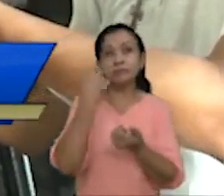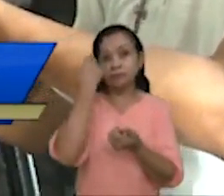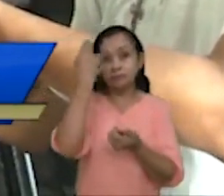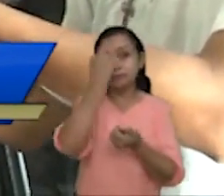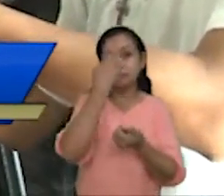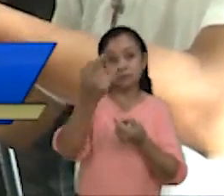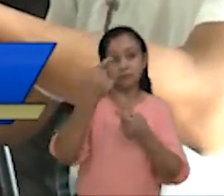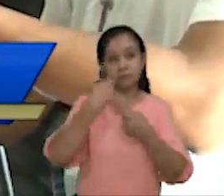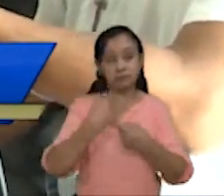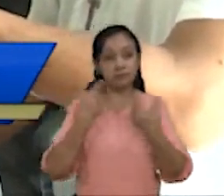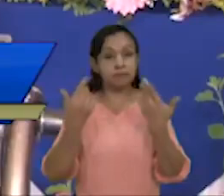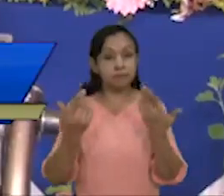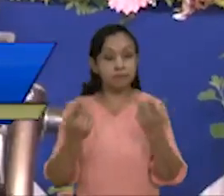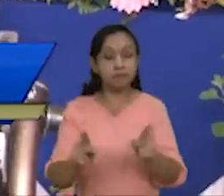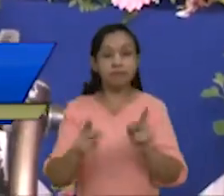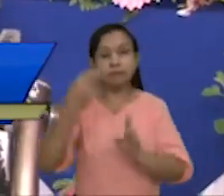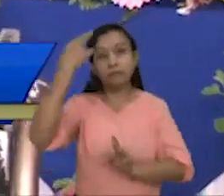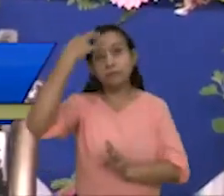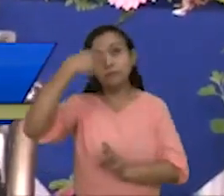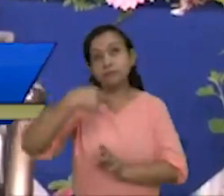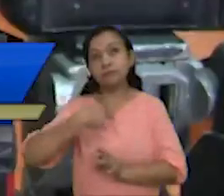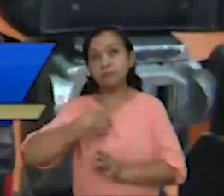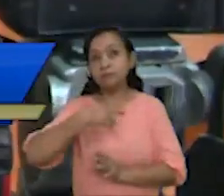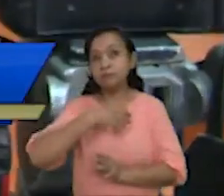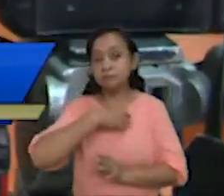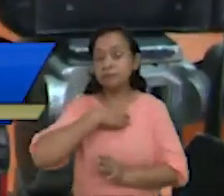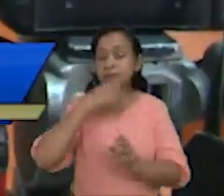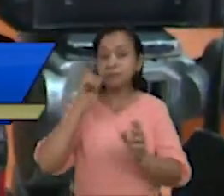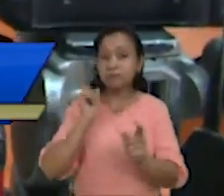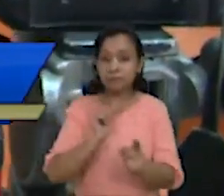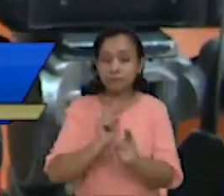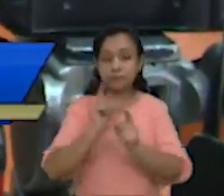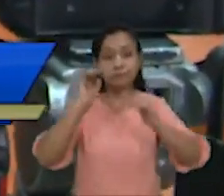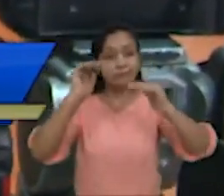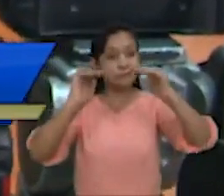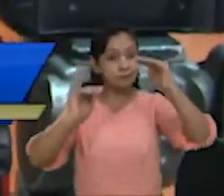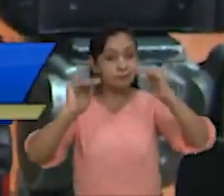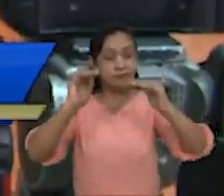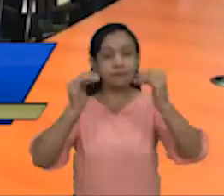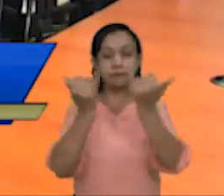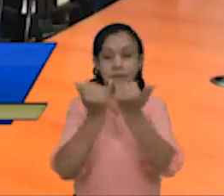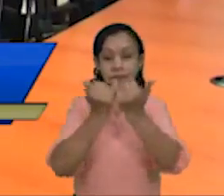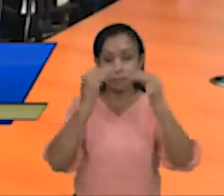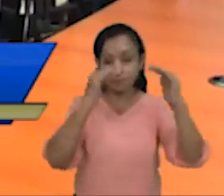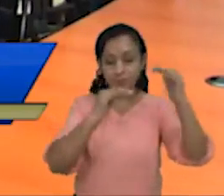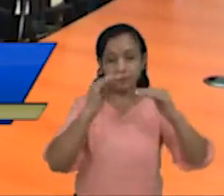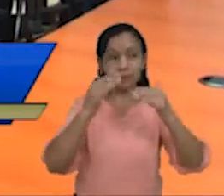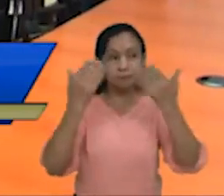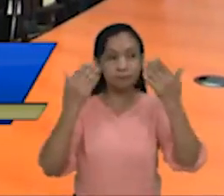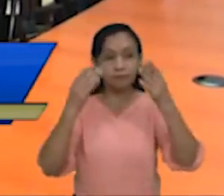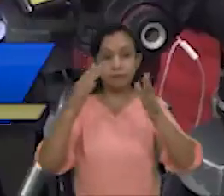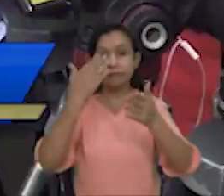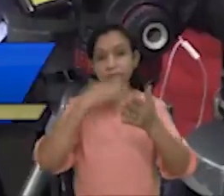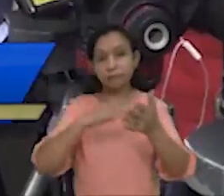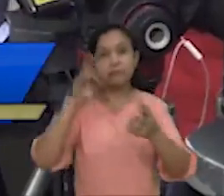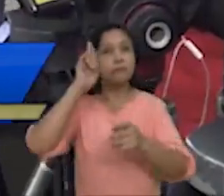preguntando. Pero es una responsabilidad de hallar un balance o un equilibrio entre eso que está